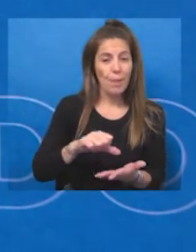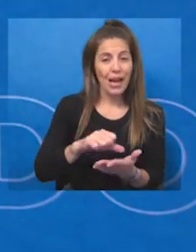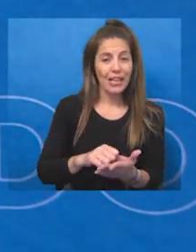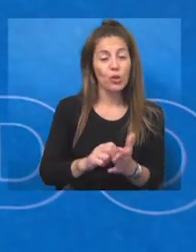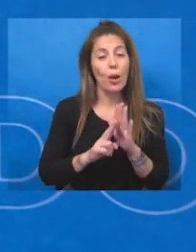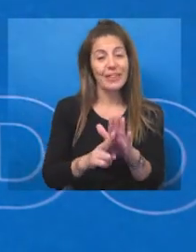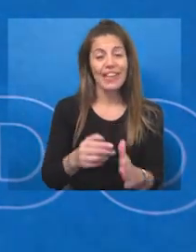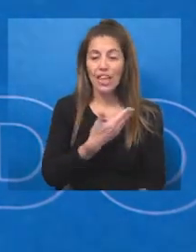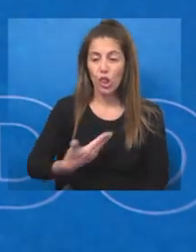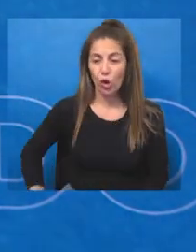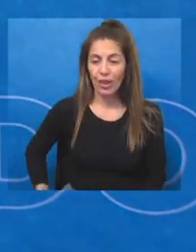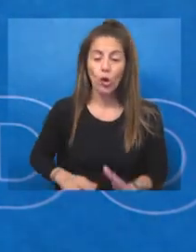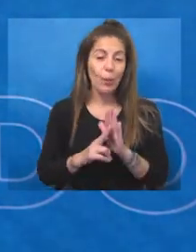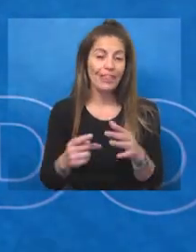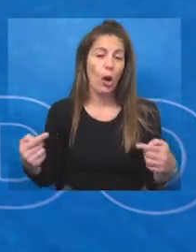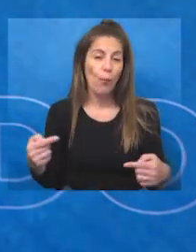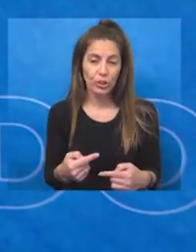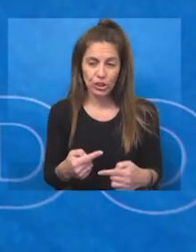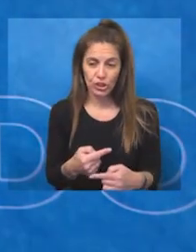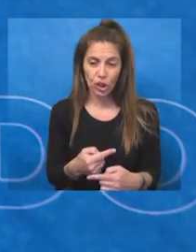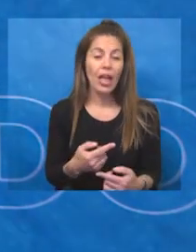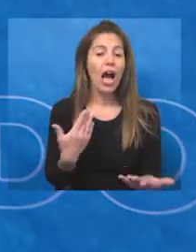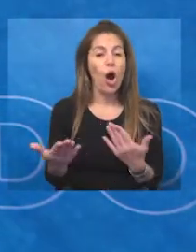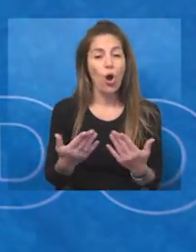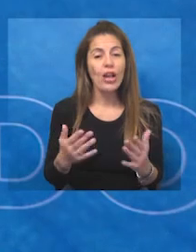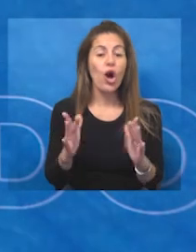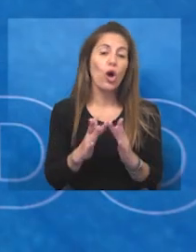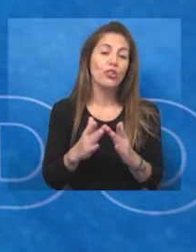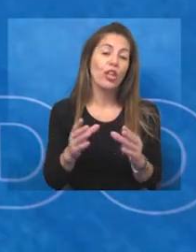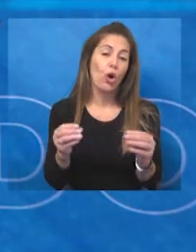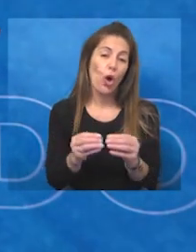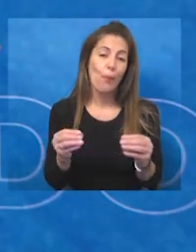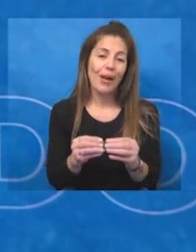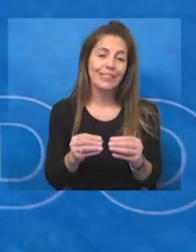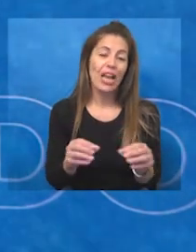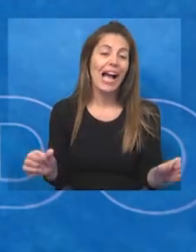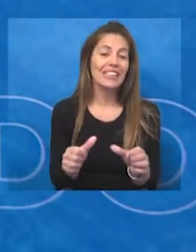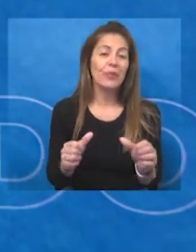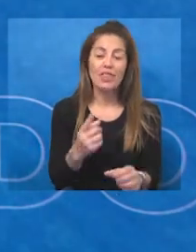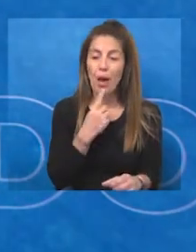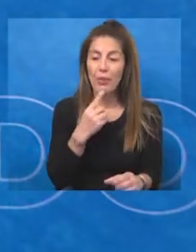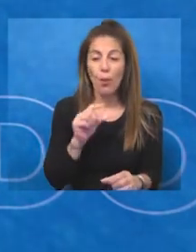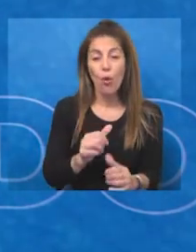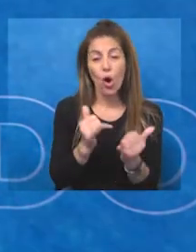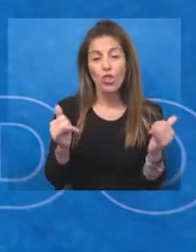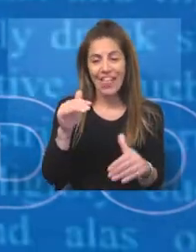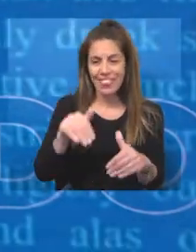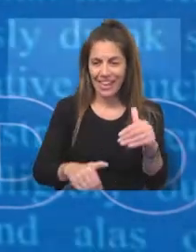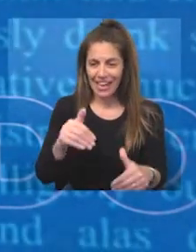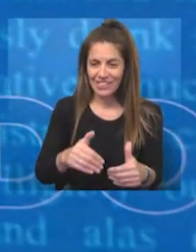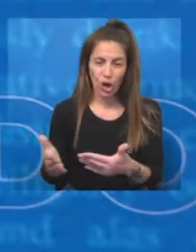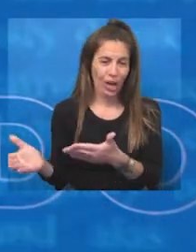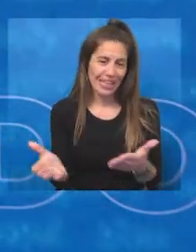gobierno y otra de la oposición pero ahora me vo al móvil porque hay actividad política estamos a muy pocos días de la elección y ya